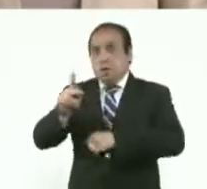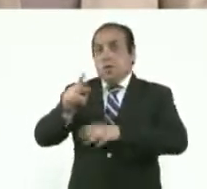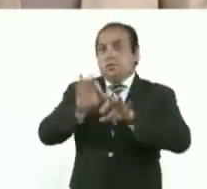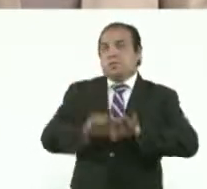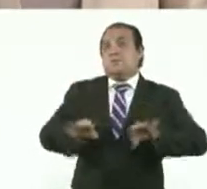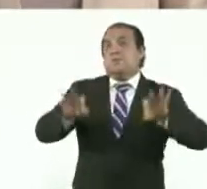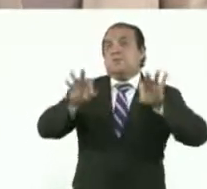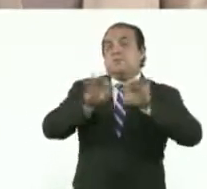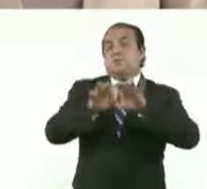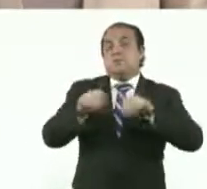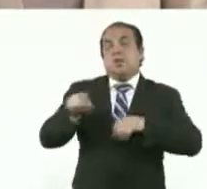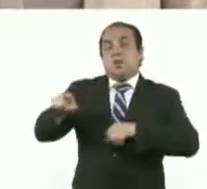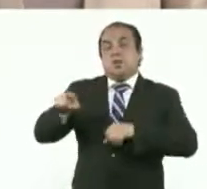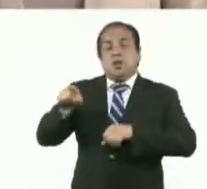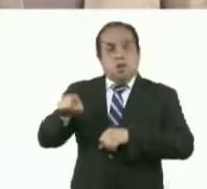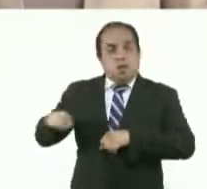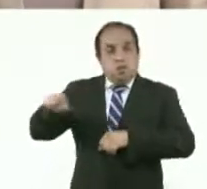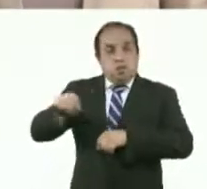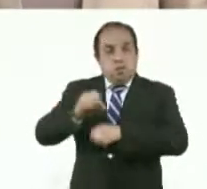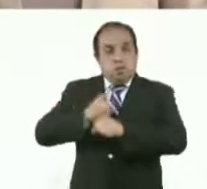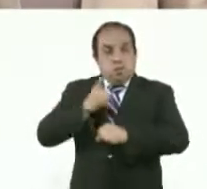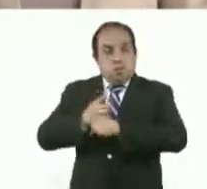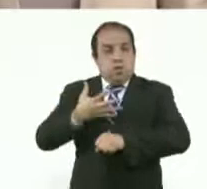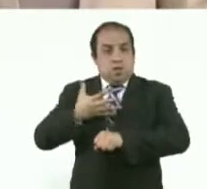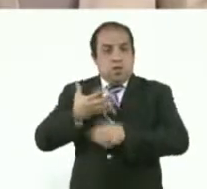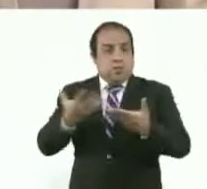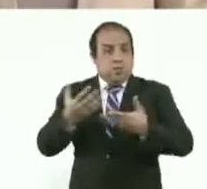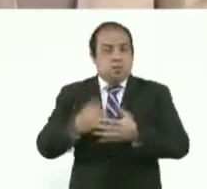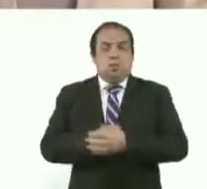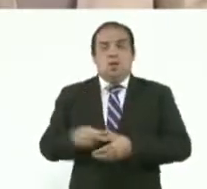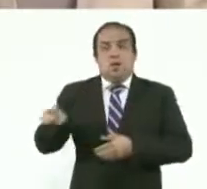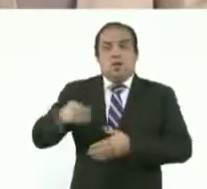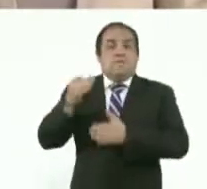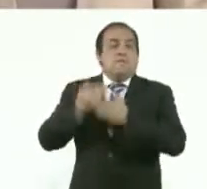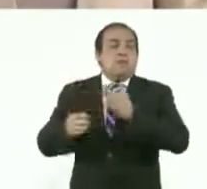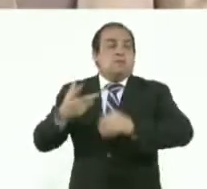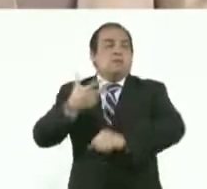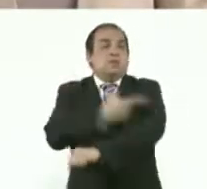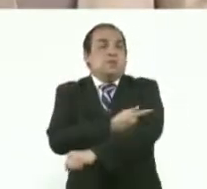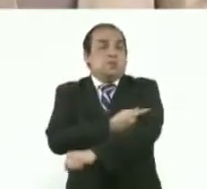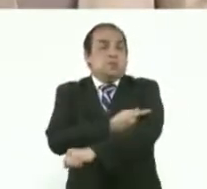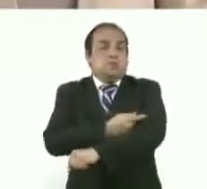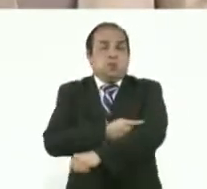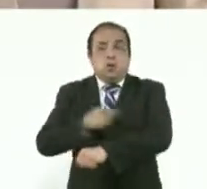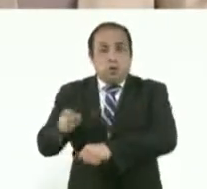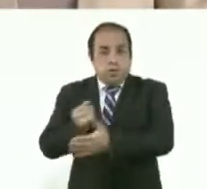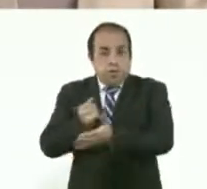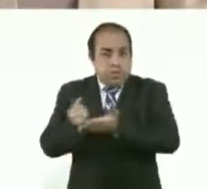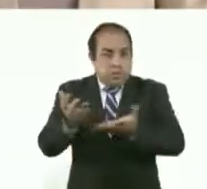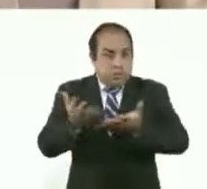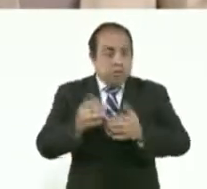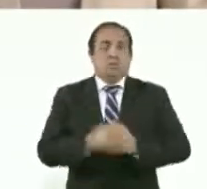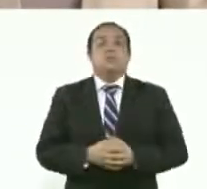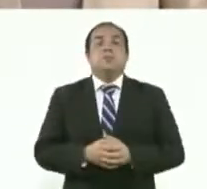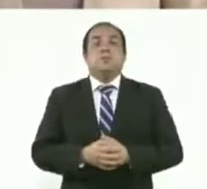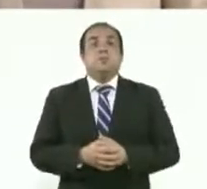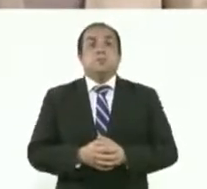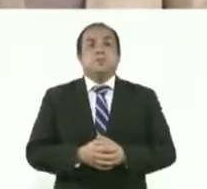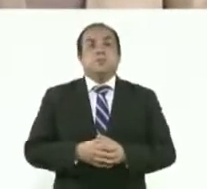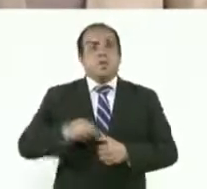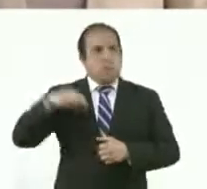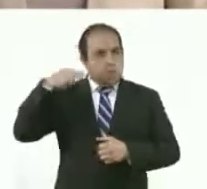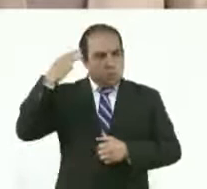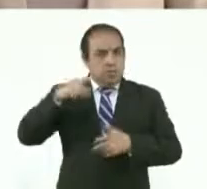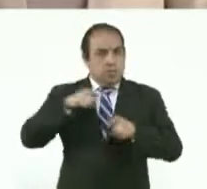importante es que tengan la oportunidad de hacerlo en caso de que estas personas que no se han puesto la vacuna opten por hacerlo. Y este mes, como te comento, continuarán